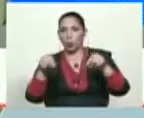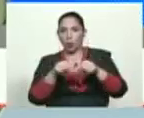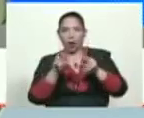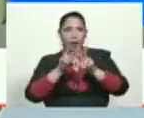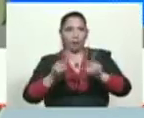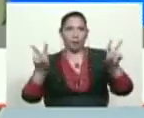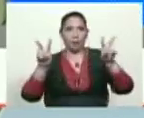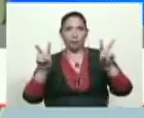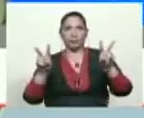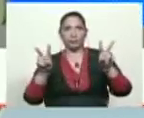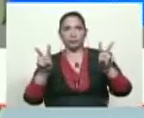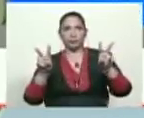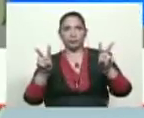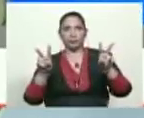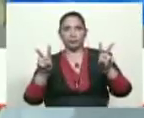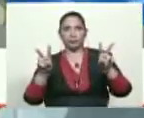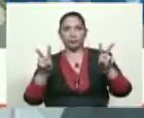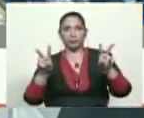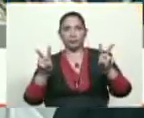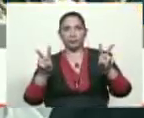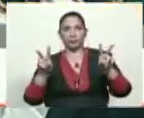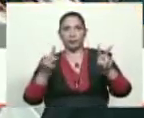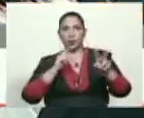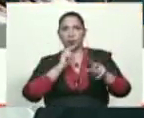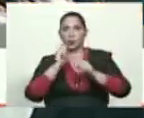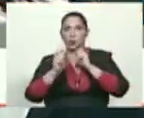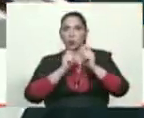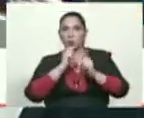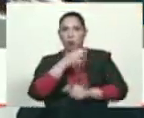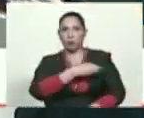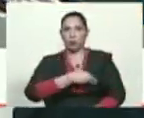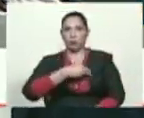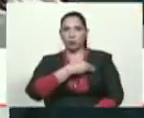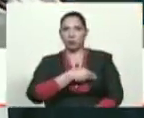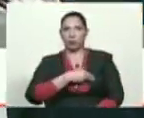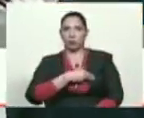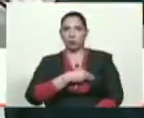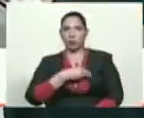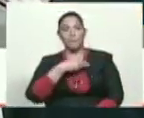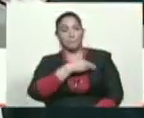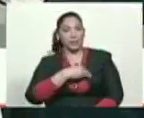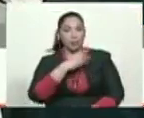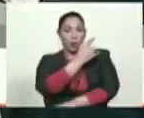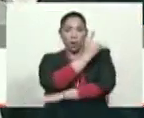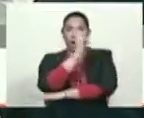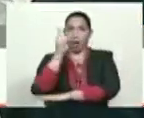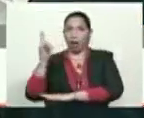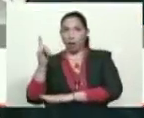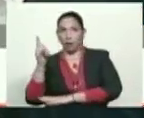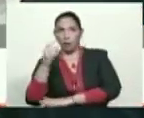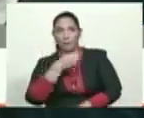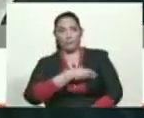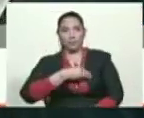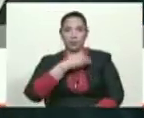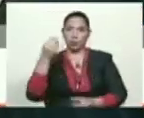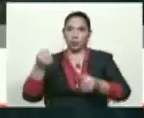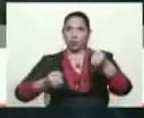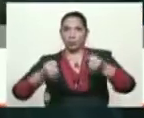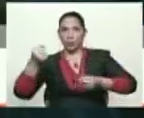más el turismo el ministerio de turismo la misión árbol la misión transporte